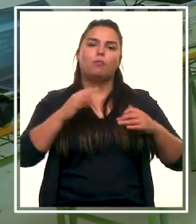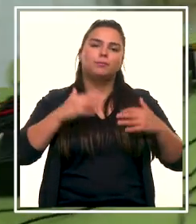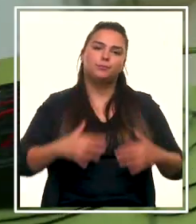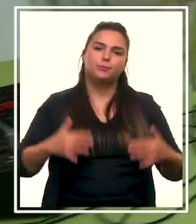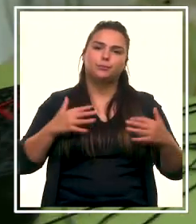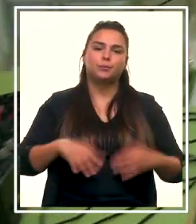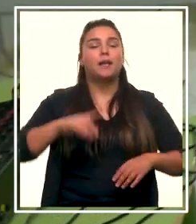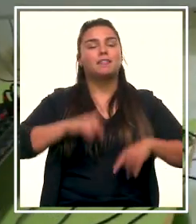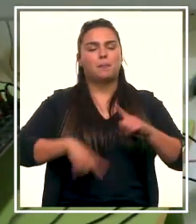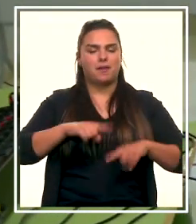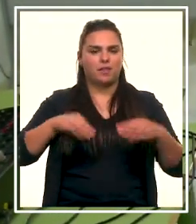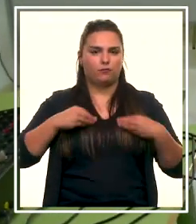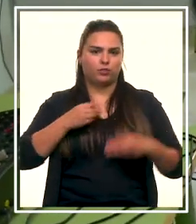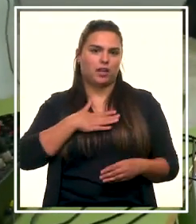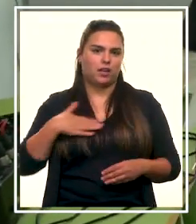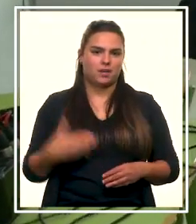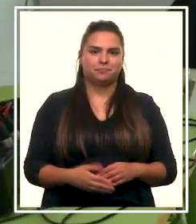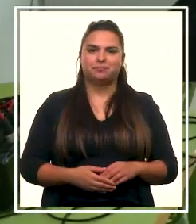cada canción.